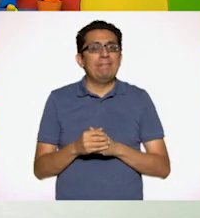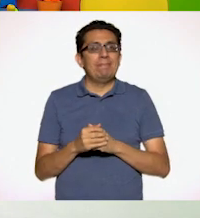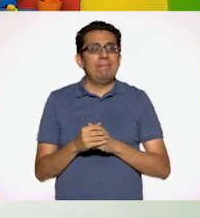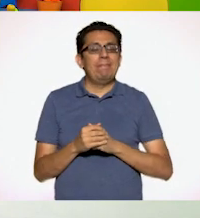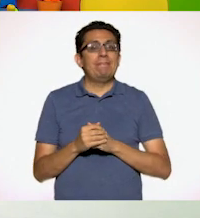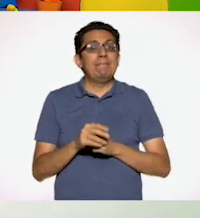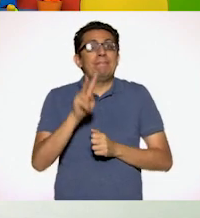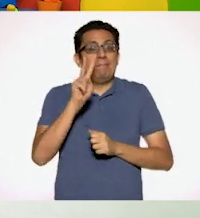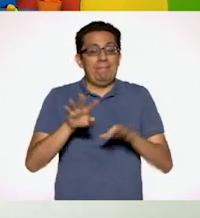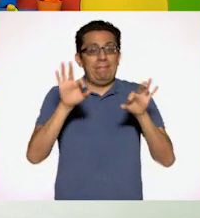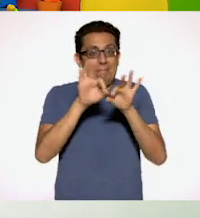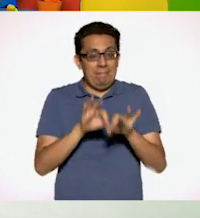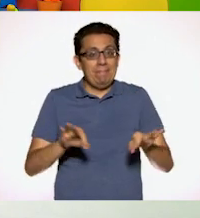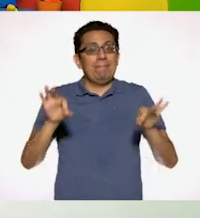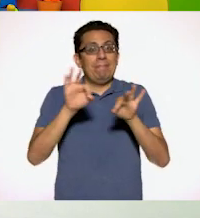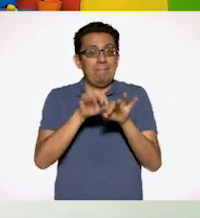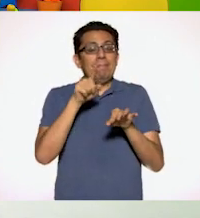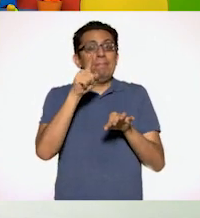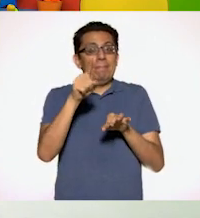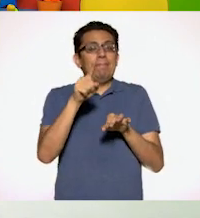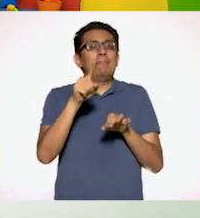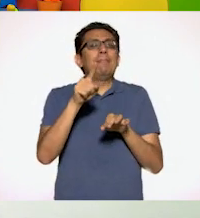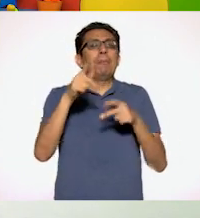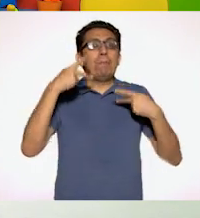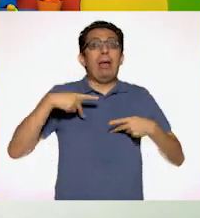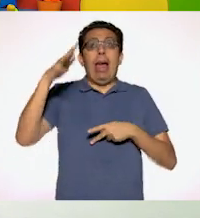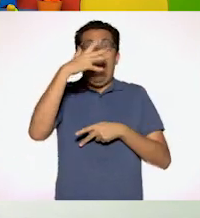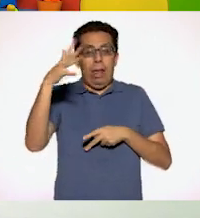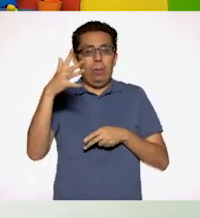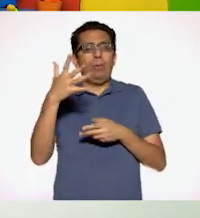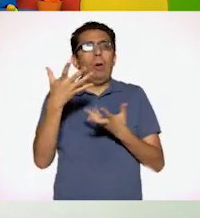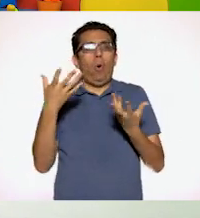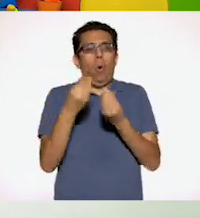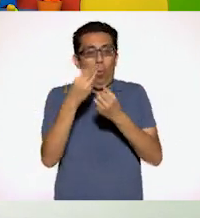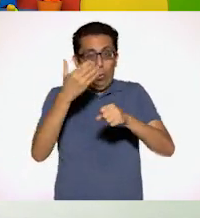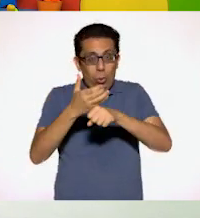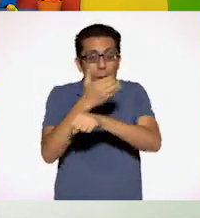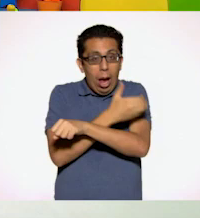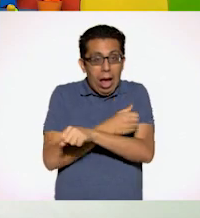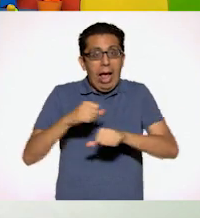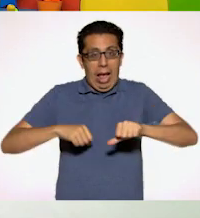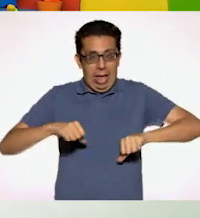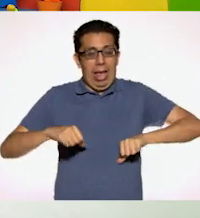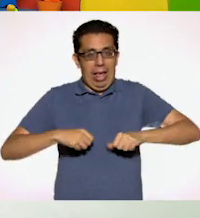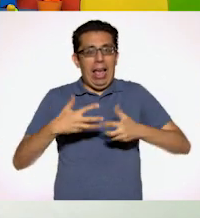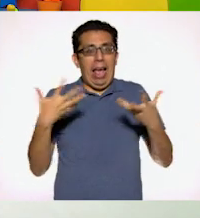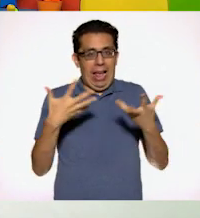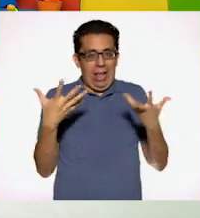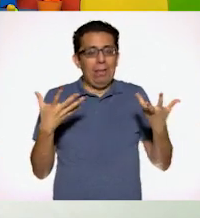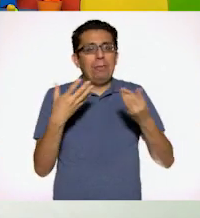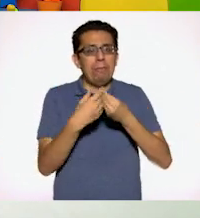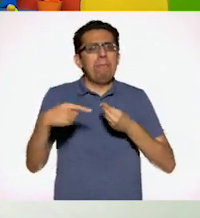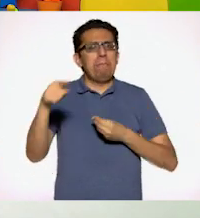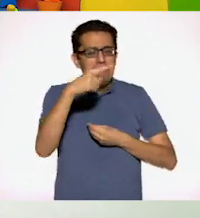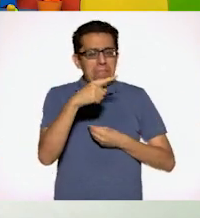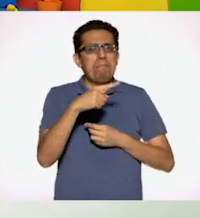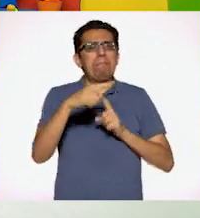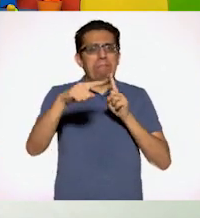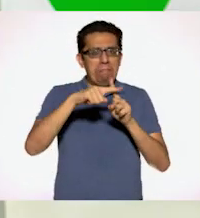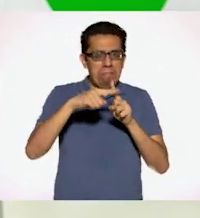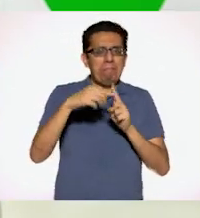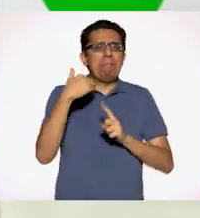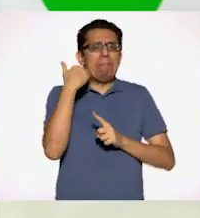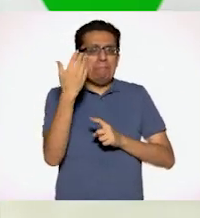muy importante que estés acompañado de un adulto, que realices las actividades y tengas toda la disposición para divertirte mientras